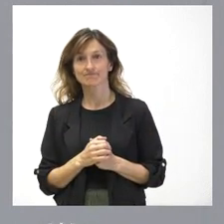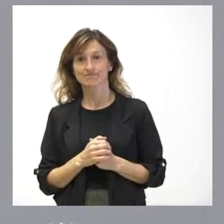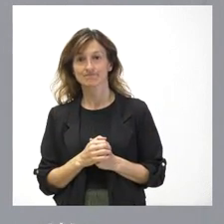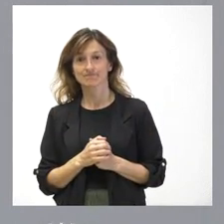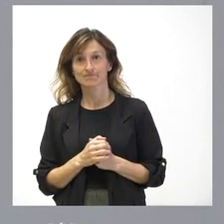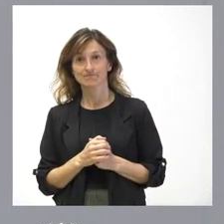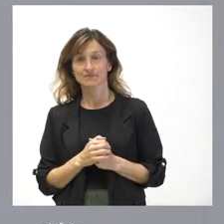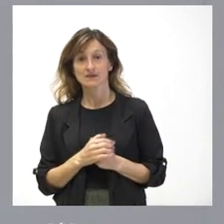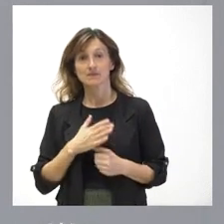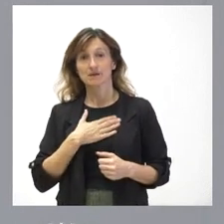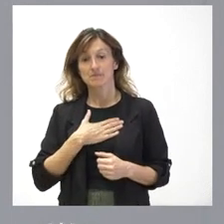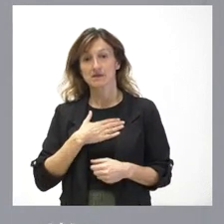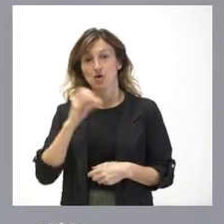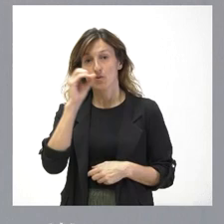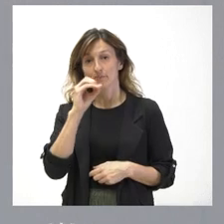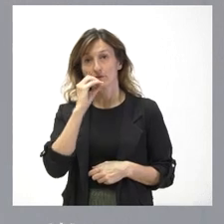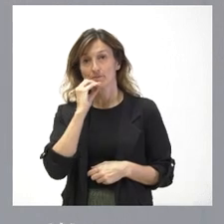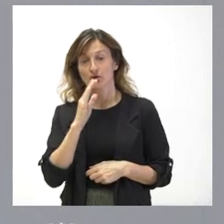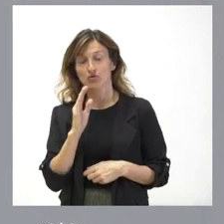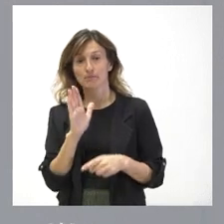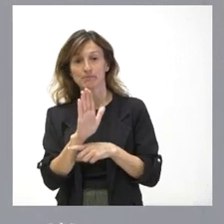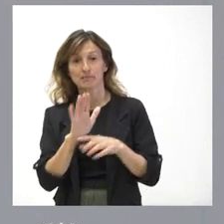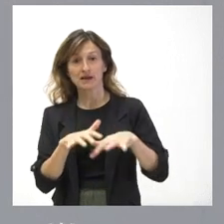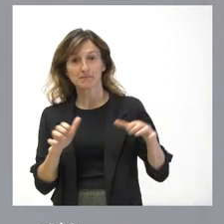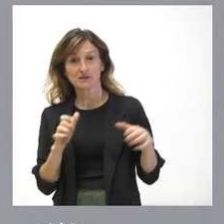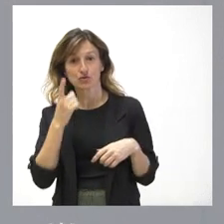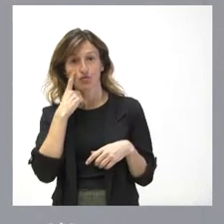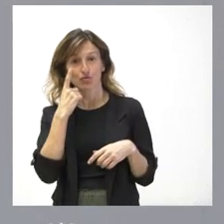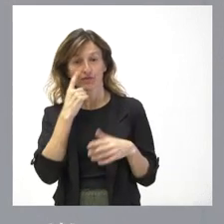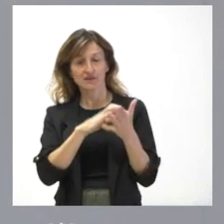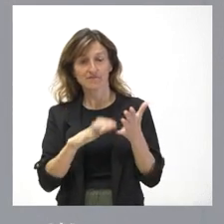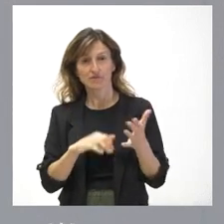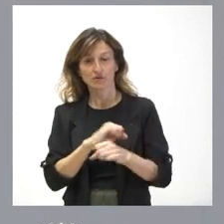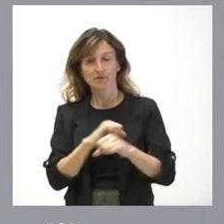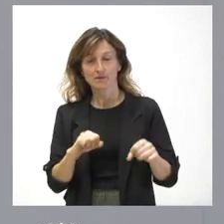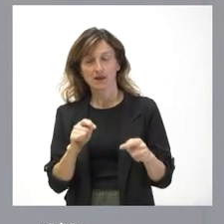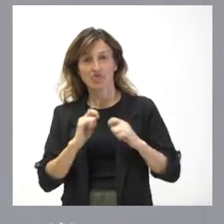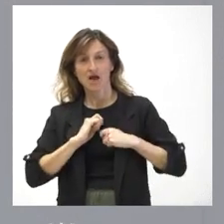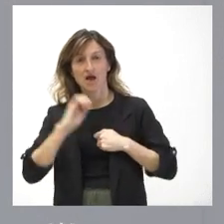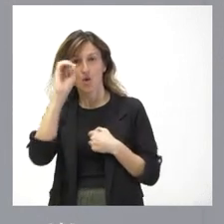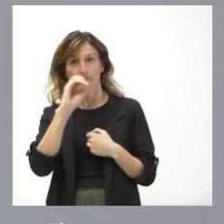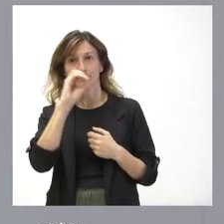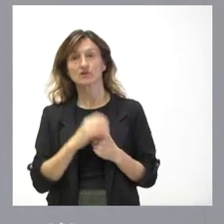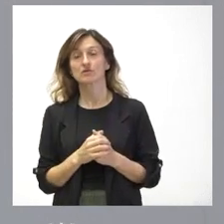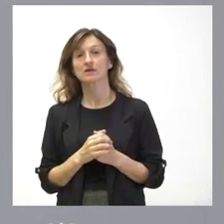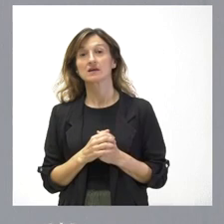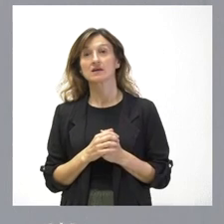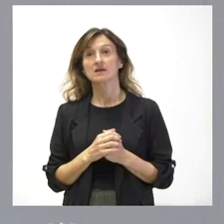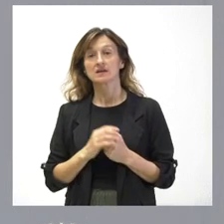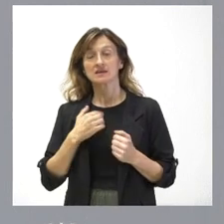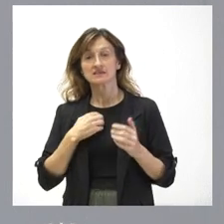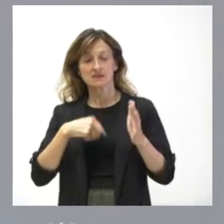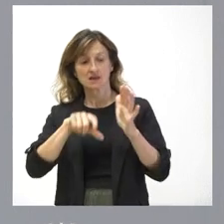que hubiera sido bueno que los parlamentarios lo conocieran para conformar su opinión Pero también hipotéticamente para presentar